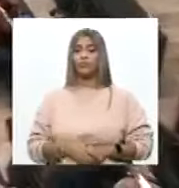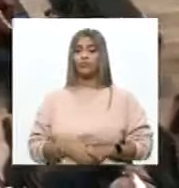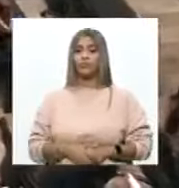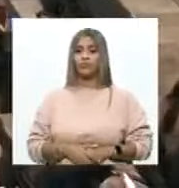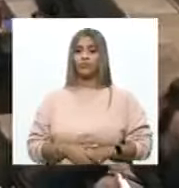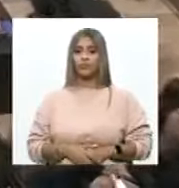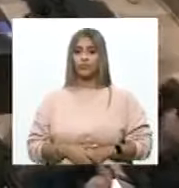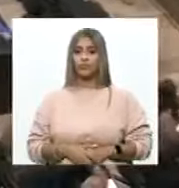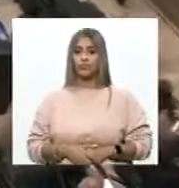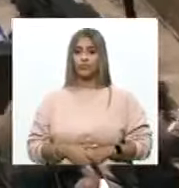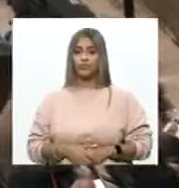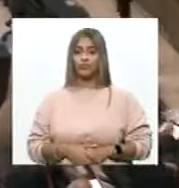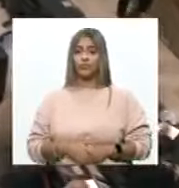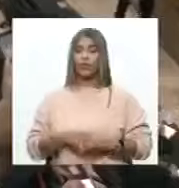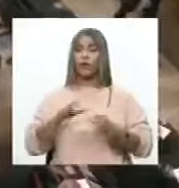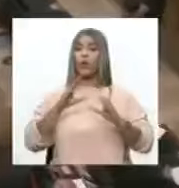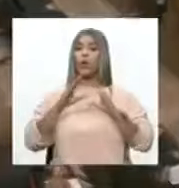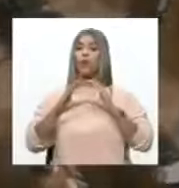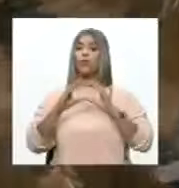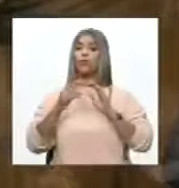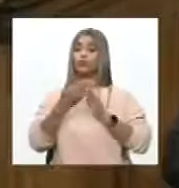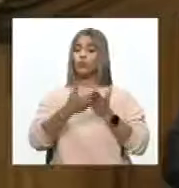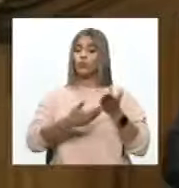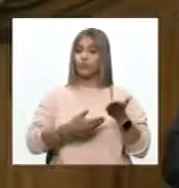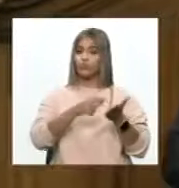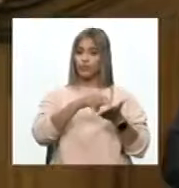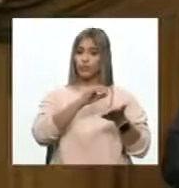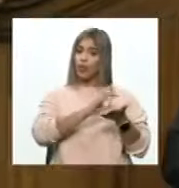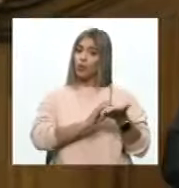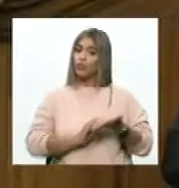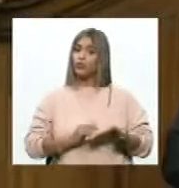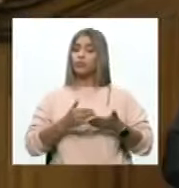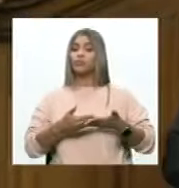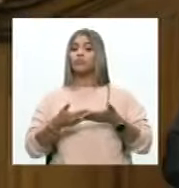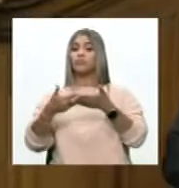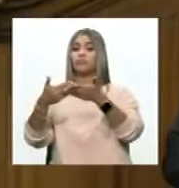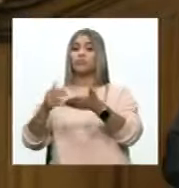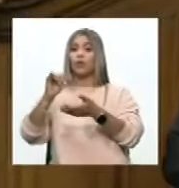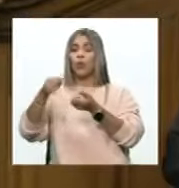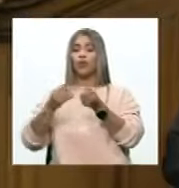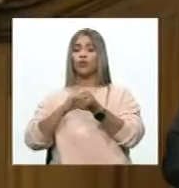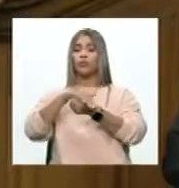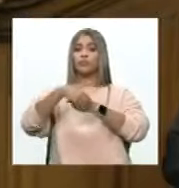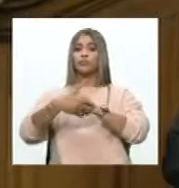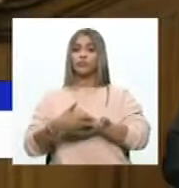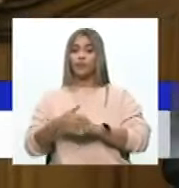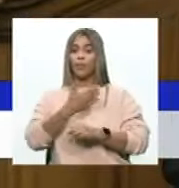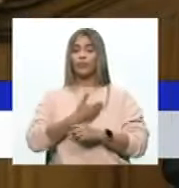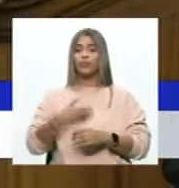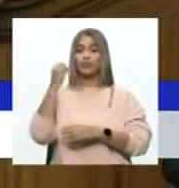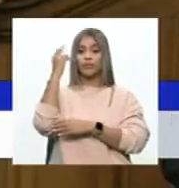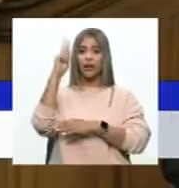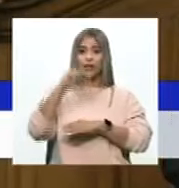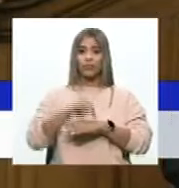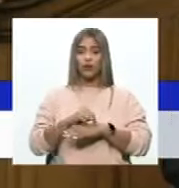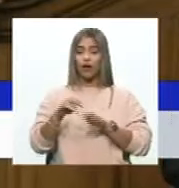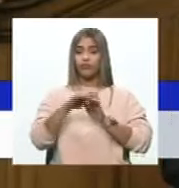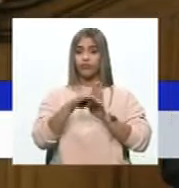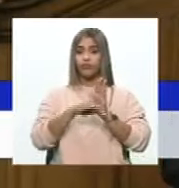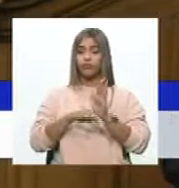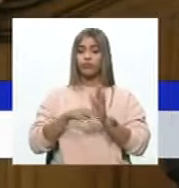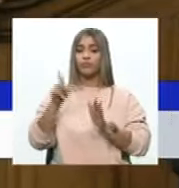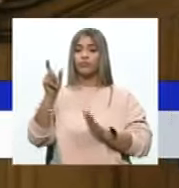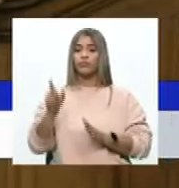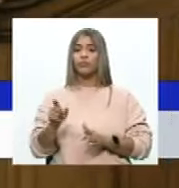de la cuenta. Comunicación dirigida al diputado Jorge Rodríguez Gómez, presidente de la Asamblea Nacional, suscrita por el